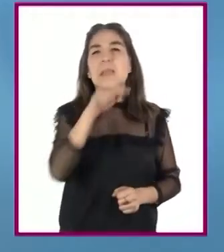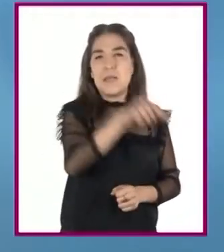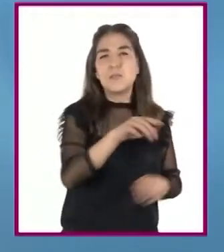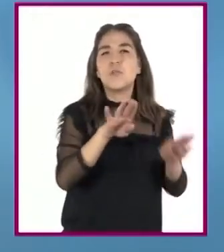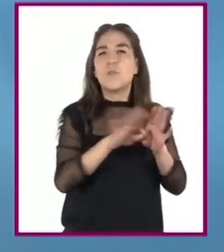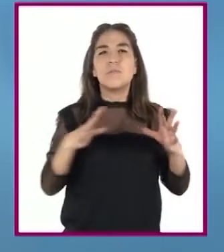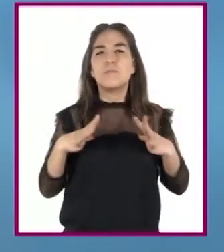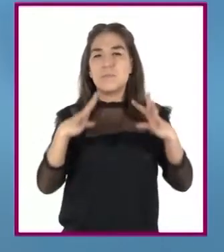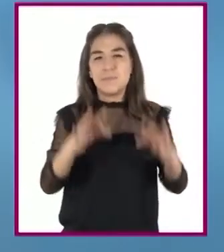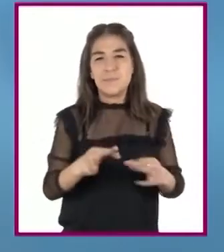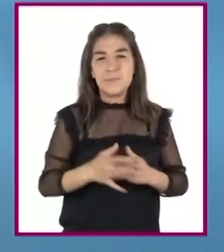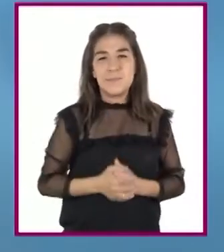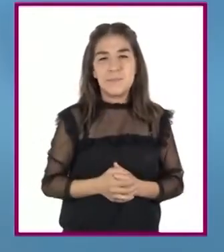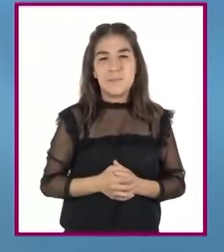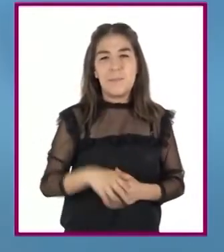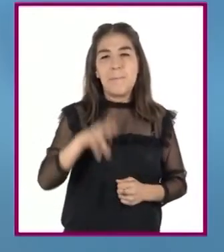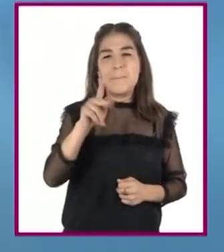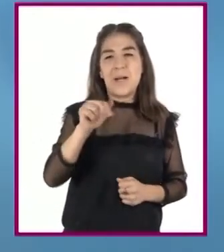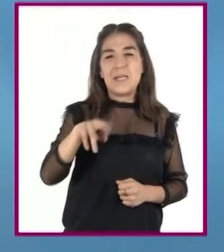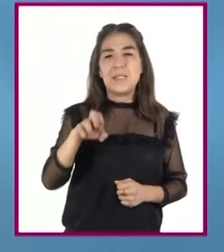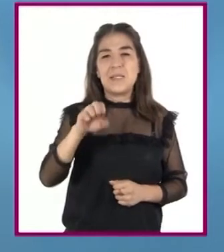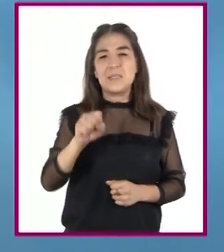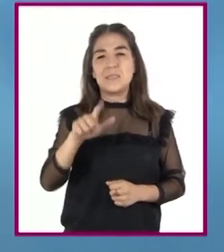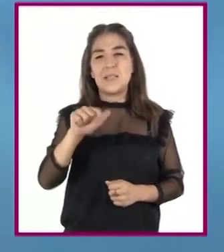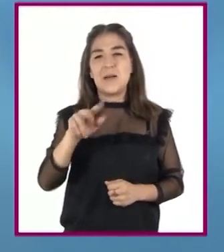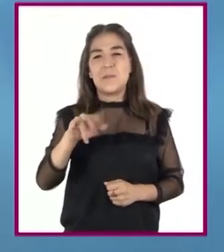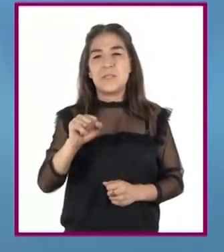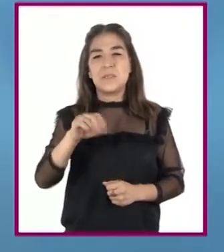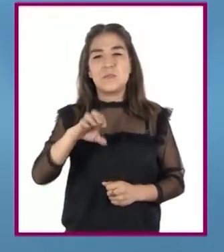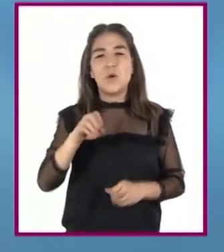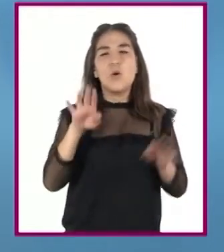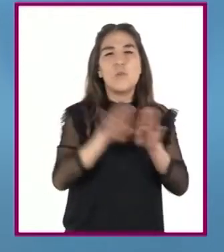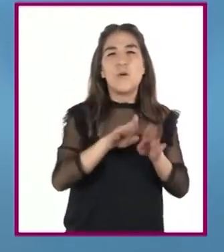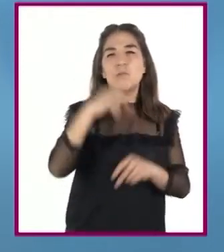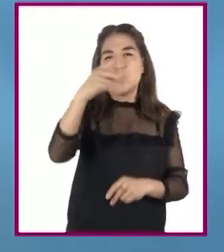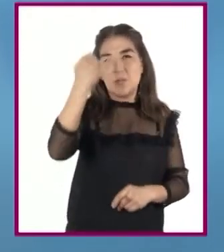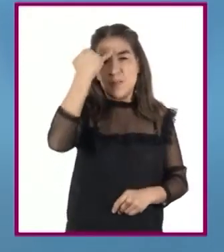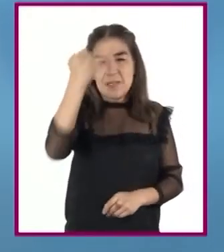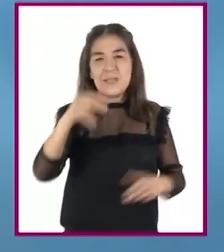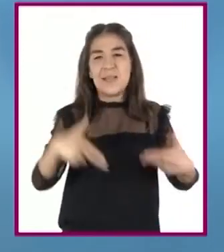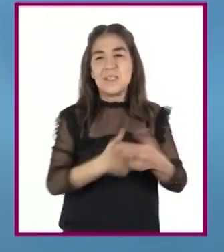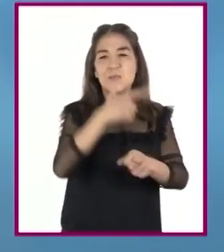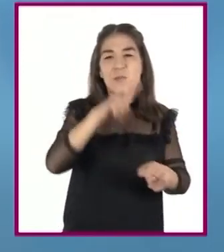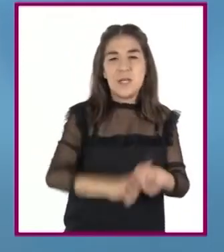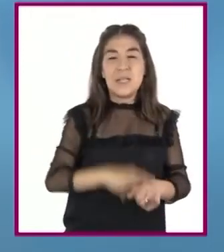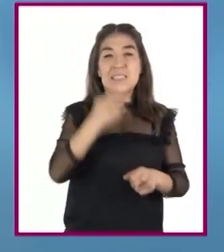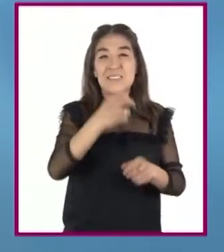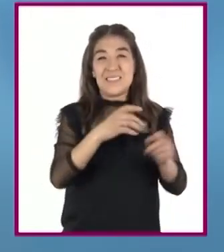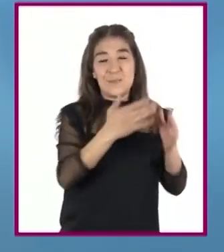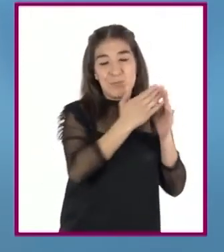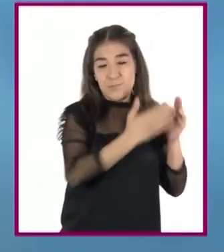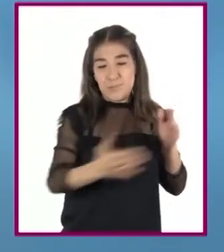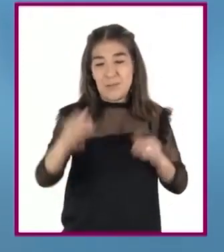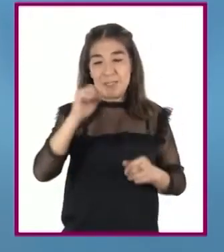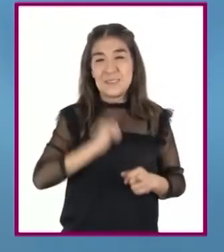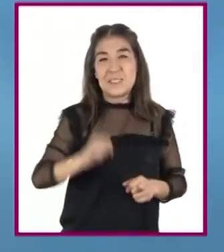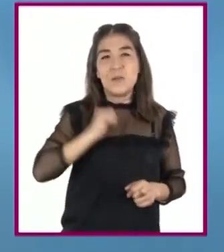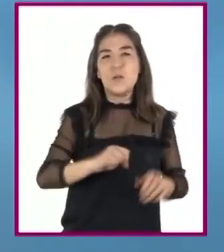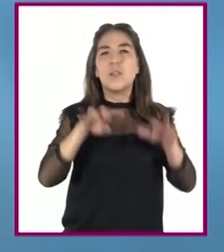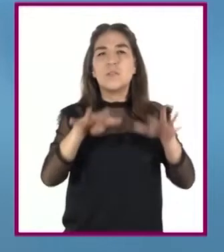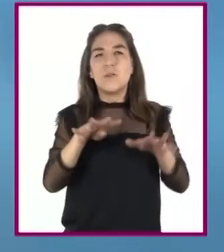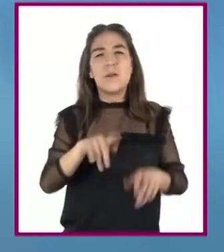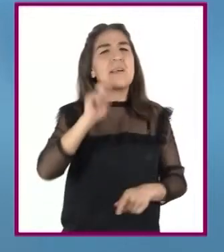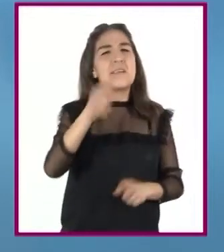surgió el paneslavismo, un movimiento de ideología nacionalista que durante el siglo XIX tenía